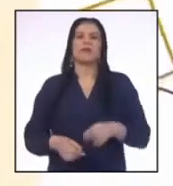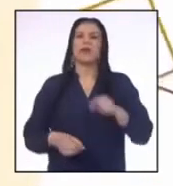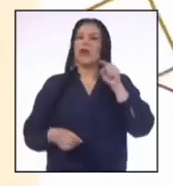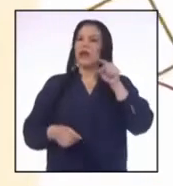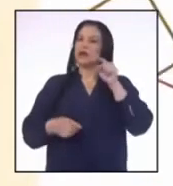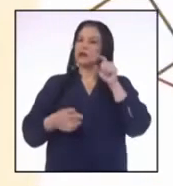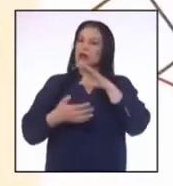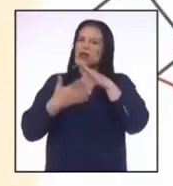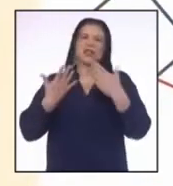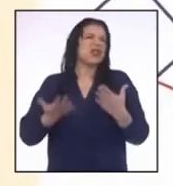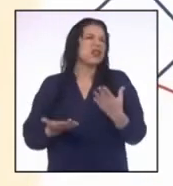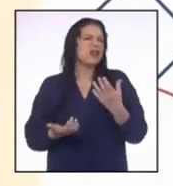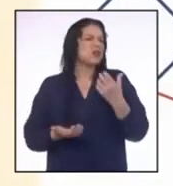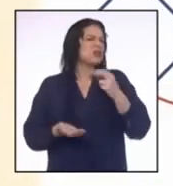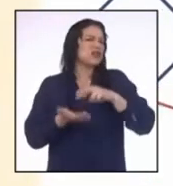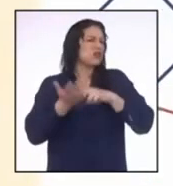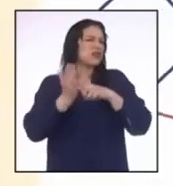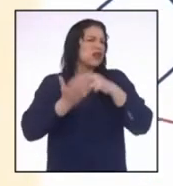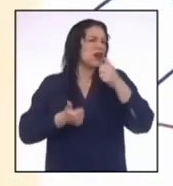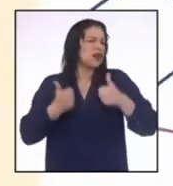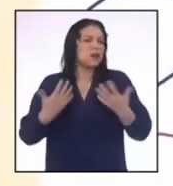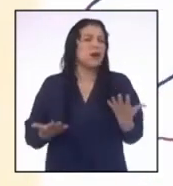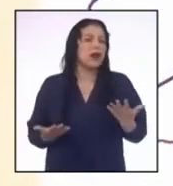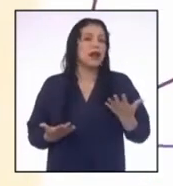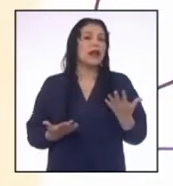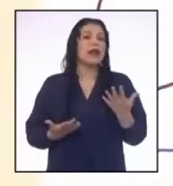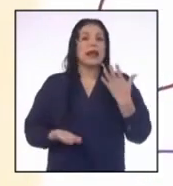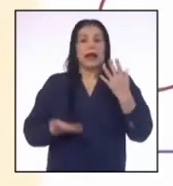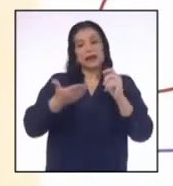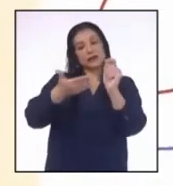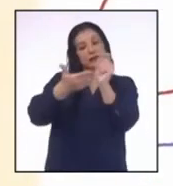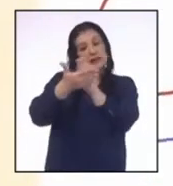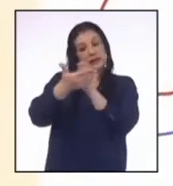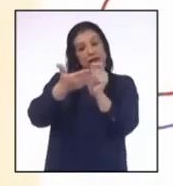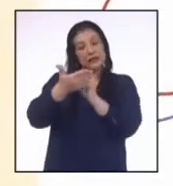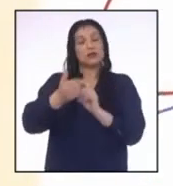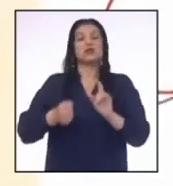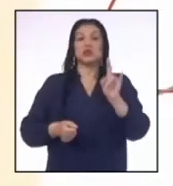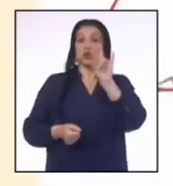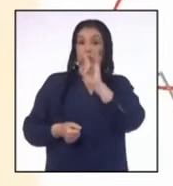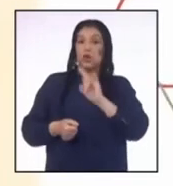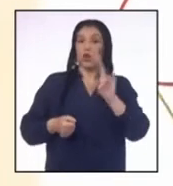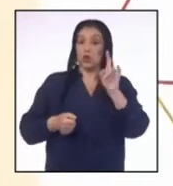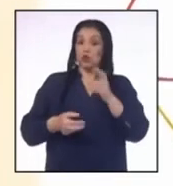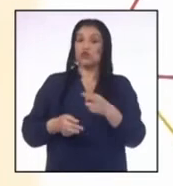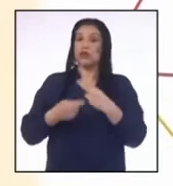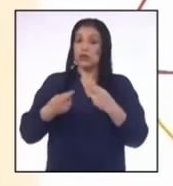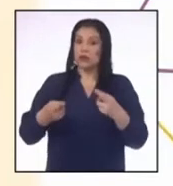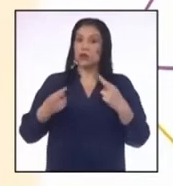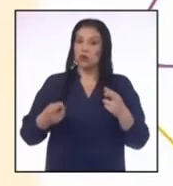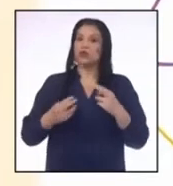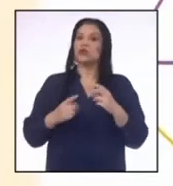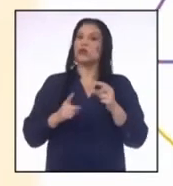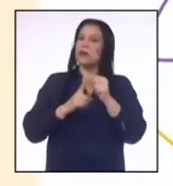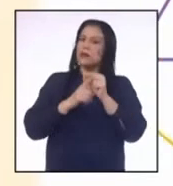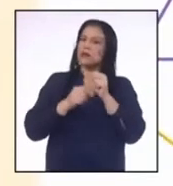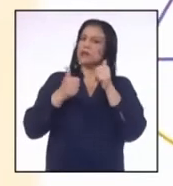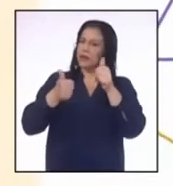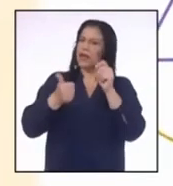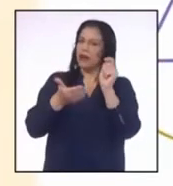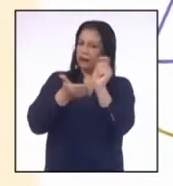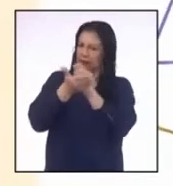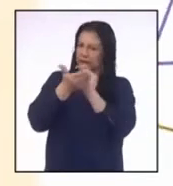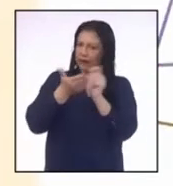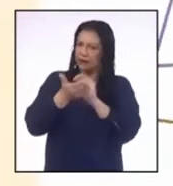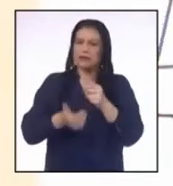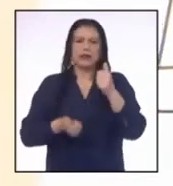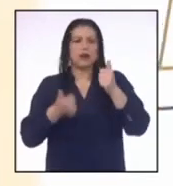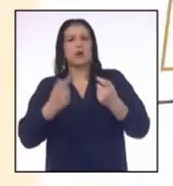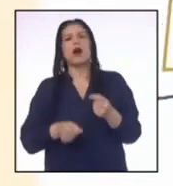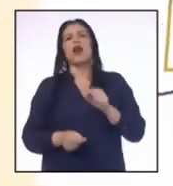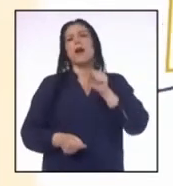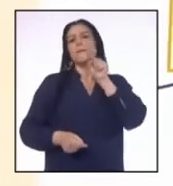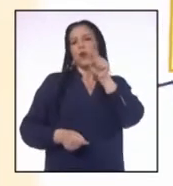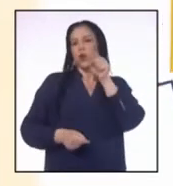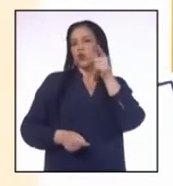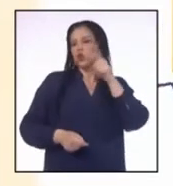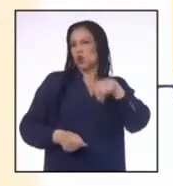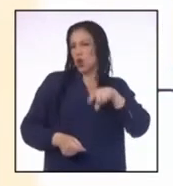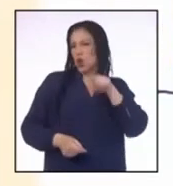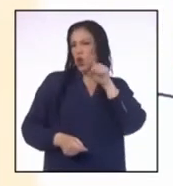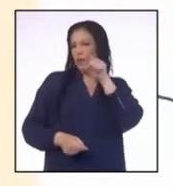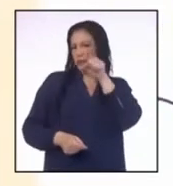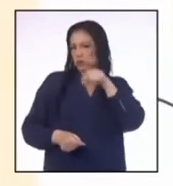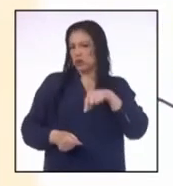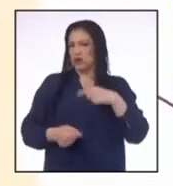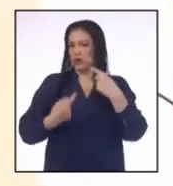Este criterio se refiere a si el texto utiliza recursos ortográficos, entre ellos la puntuación.